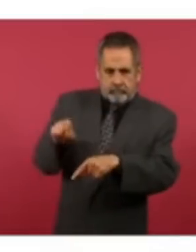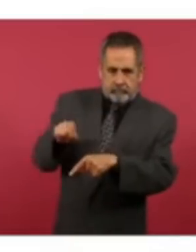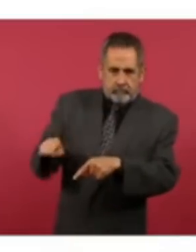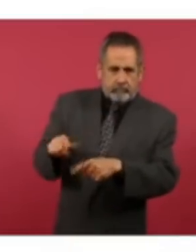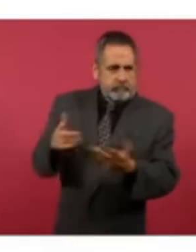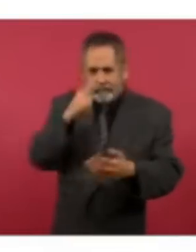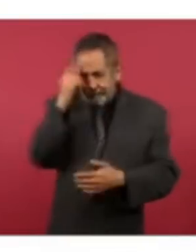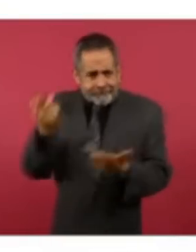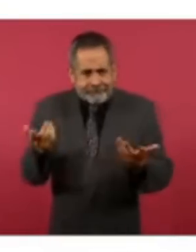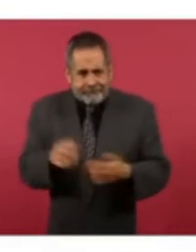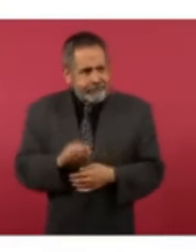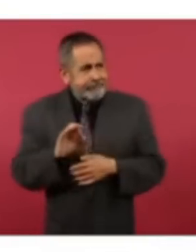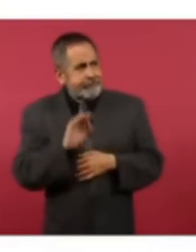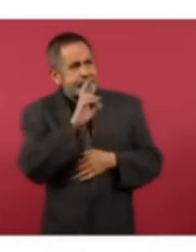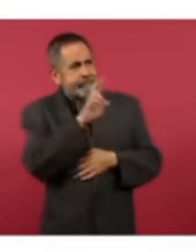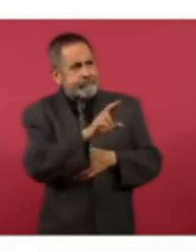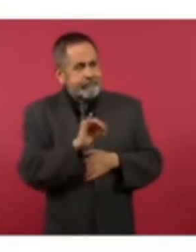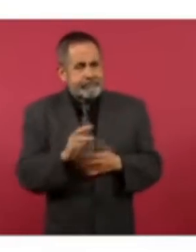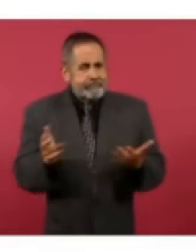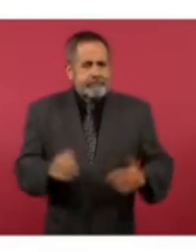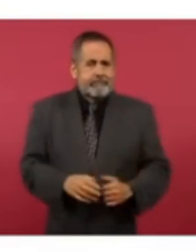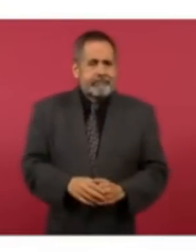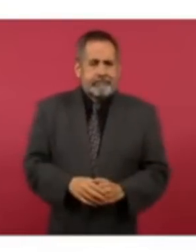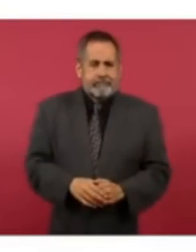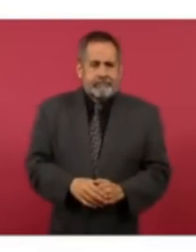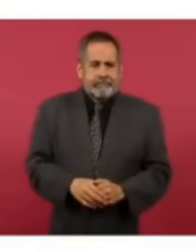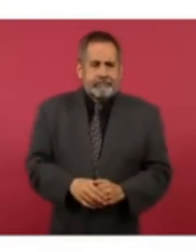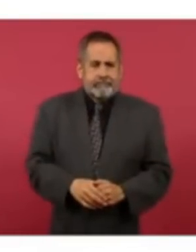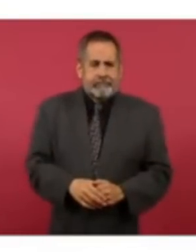Tan fácil que era